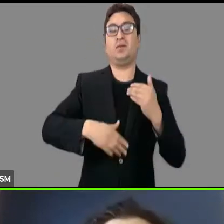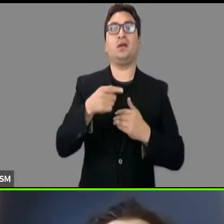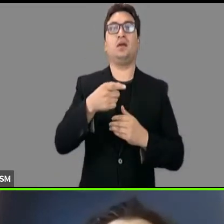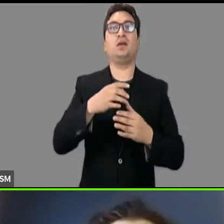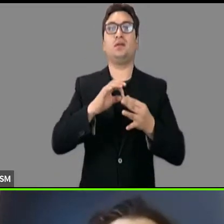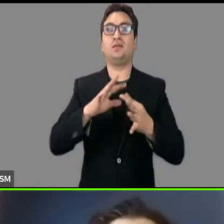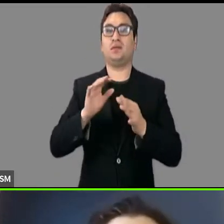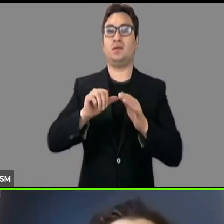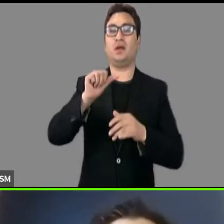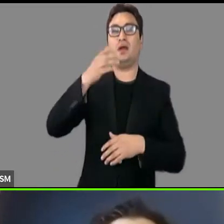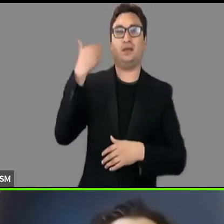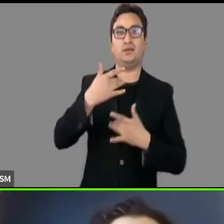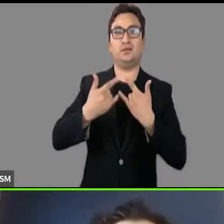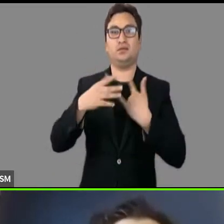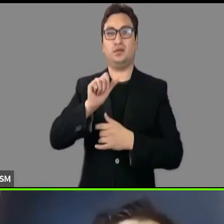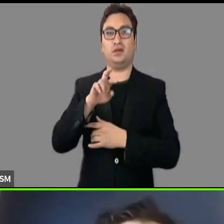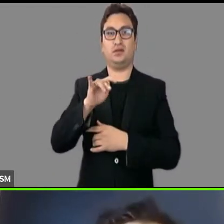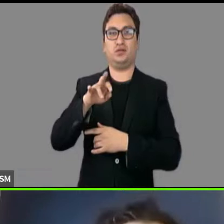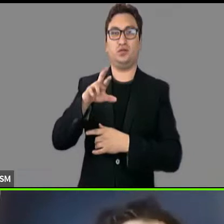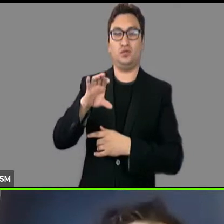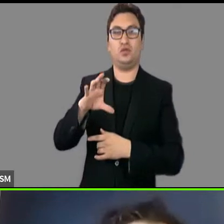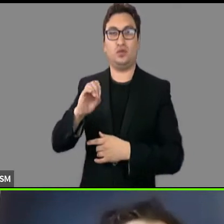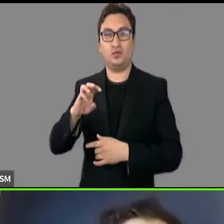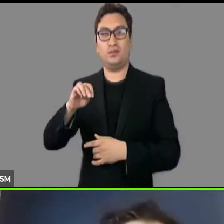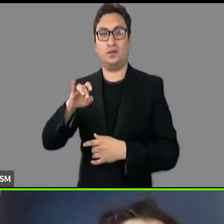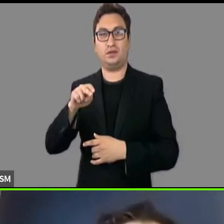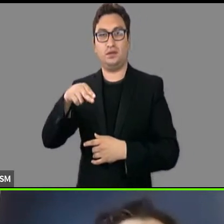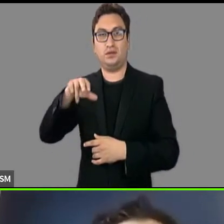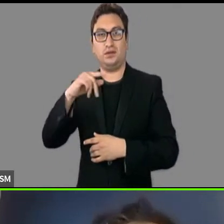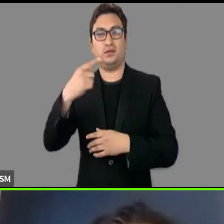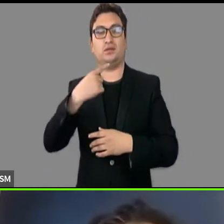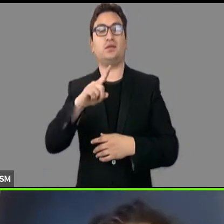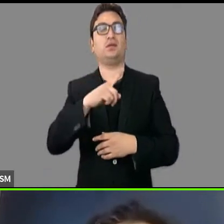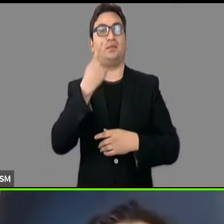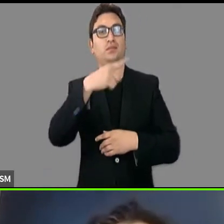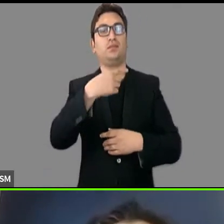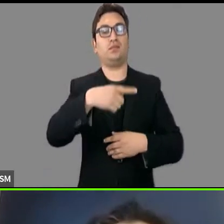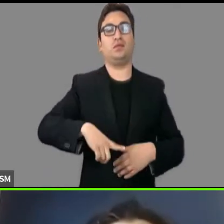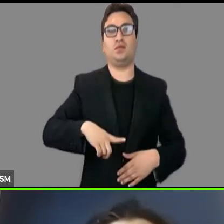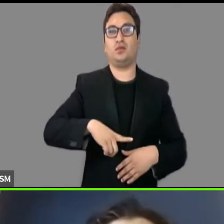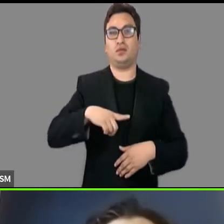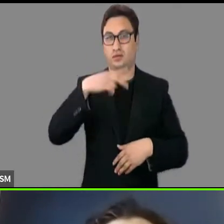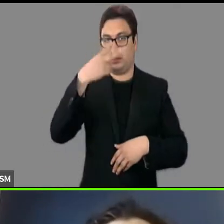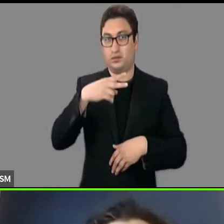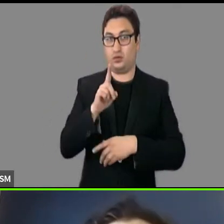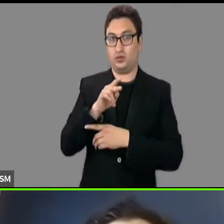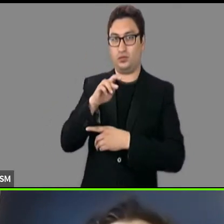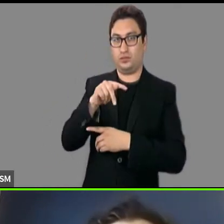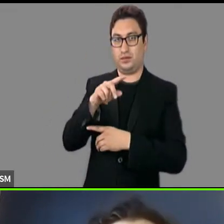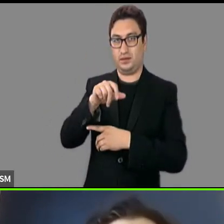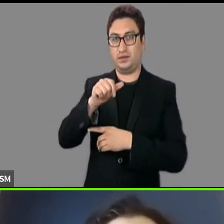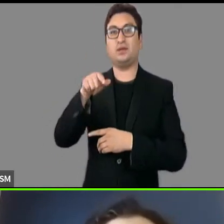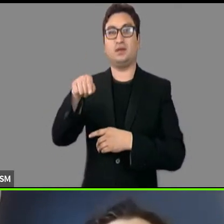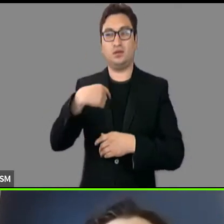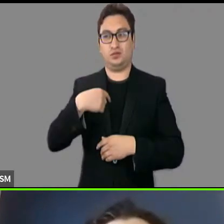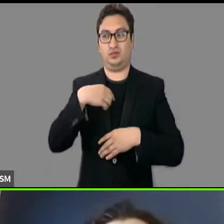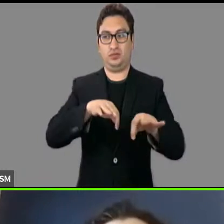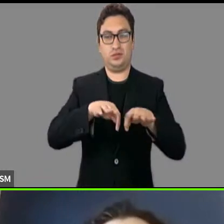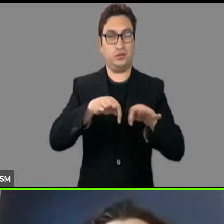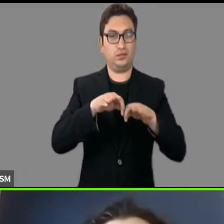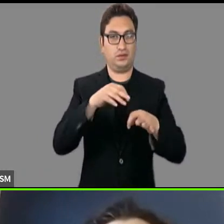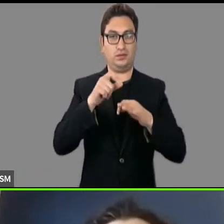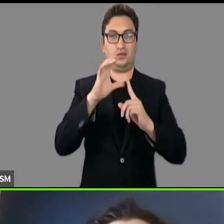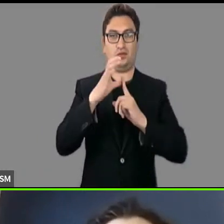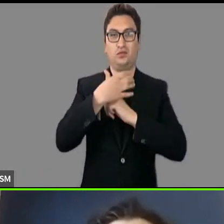Vela versus el Estado mexicano. Este es un caso presentado justamente por Documenta, la organización en la que yo trabajo, al Comité de Naciones Unidas. Es